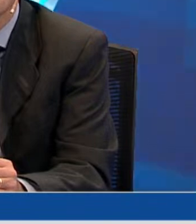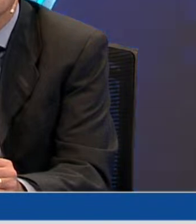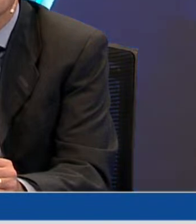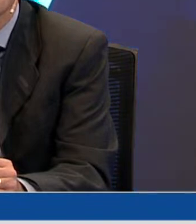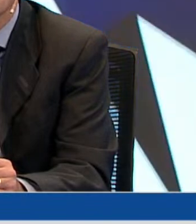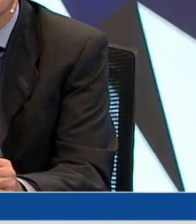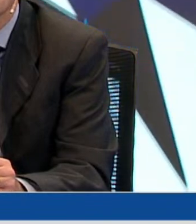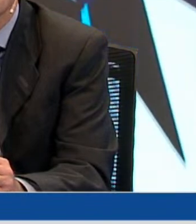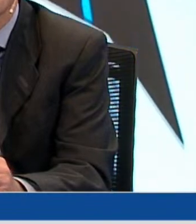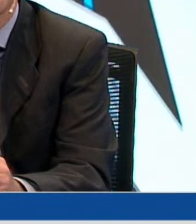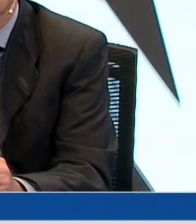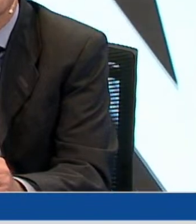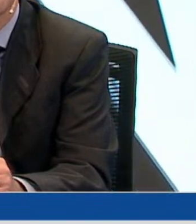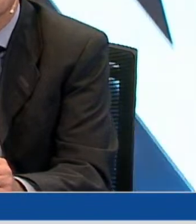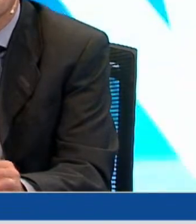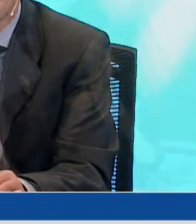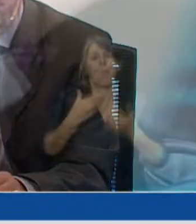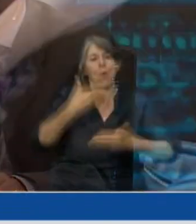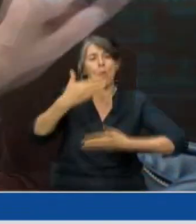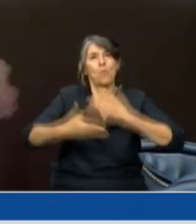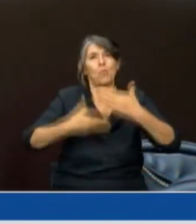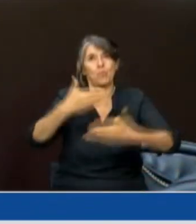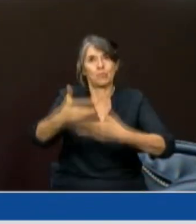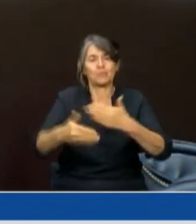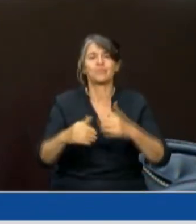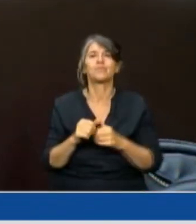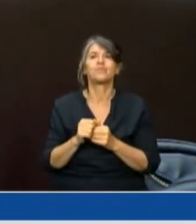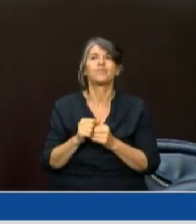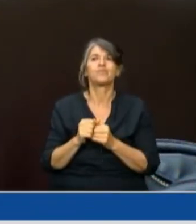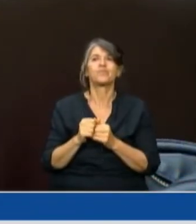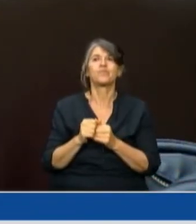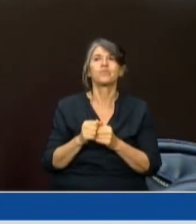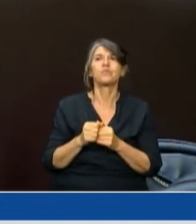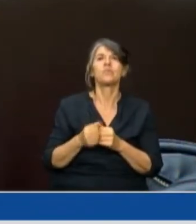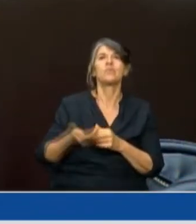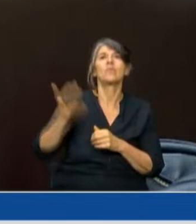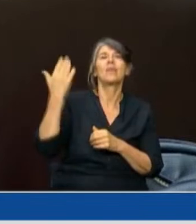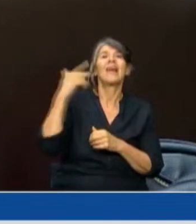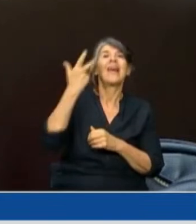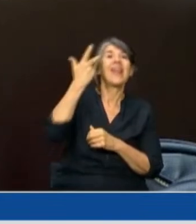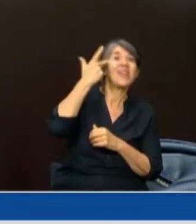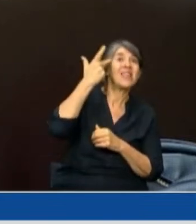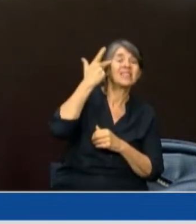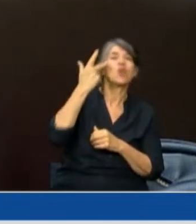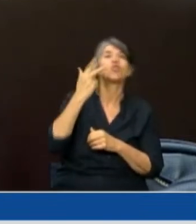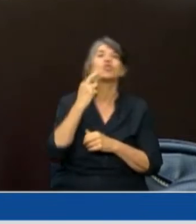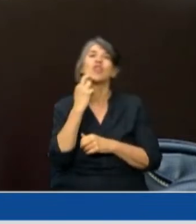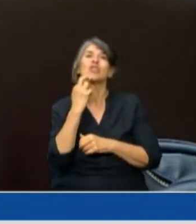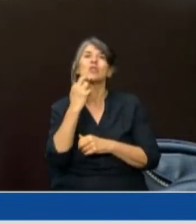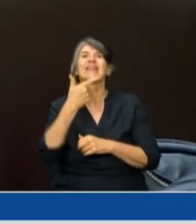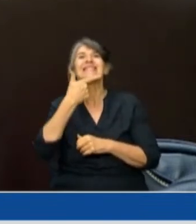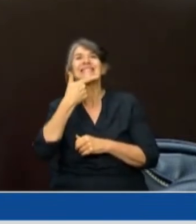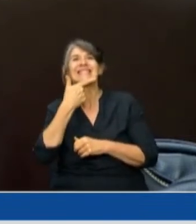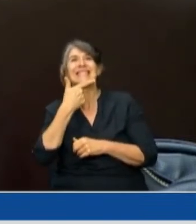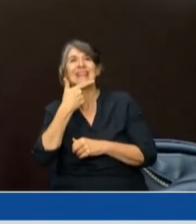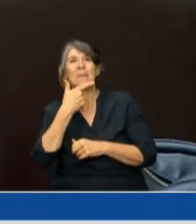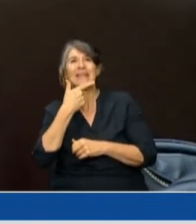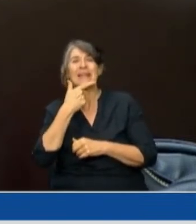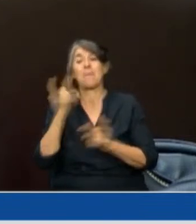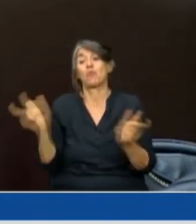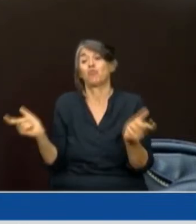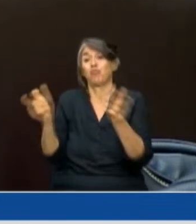respecto a la Agenda 2030. Hace muy poco, el 18 y 19 de septiembre, se reunían en la sede de la